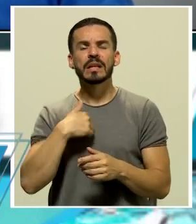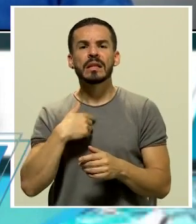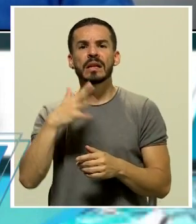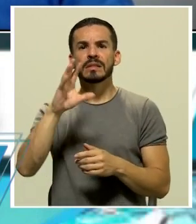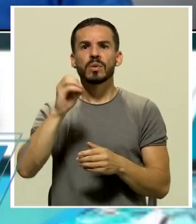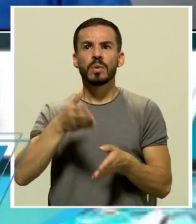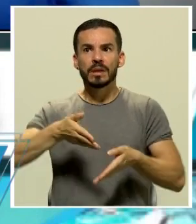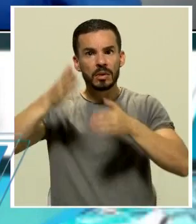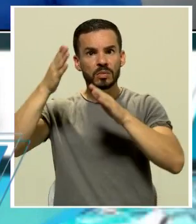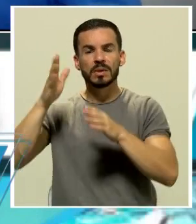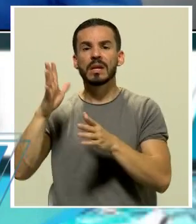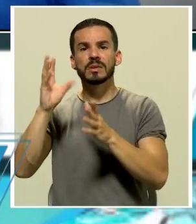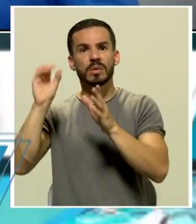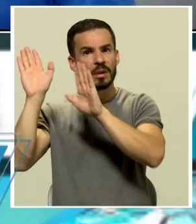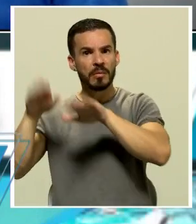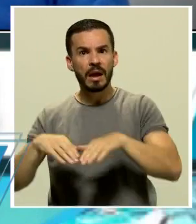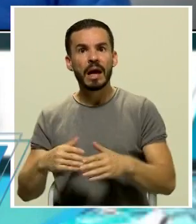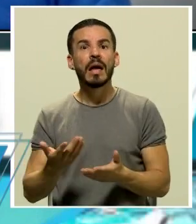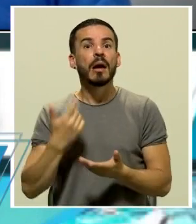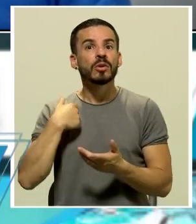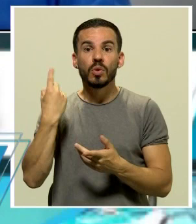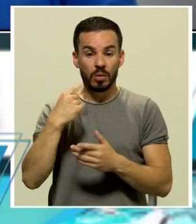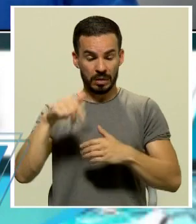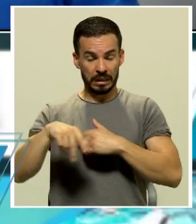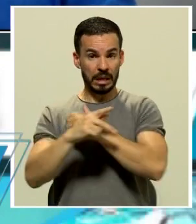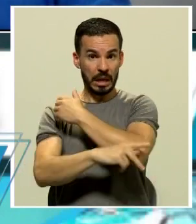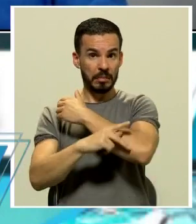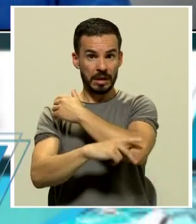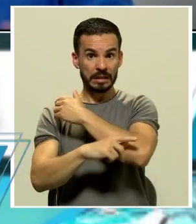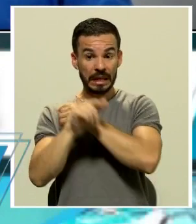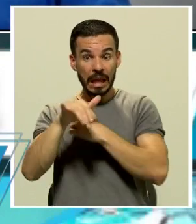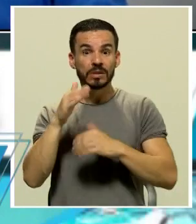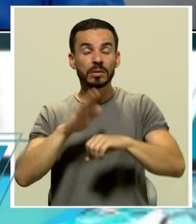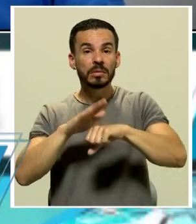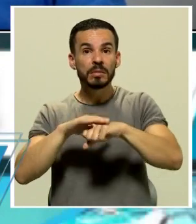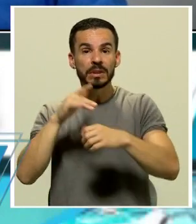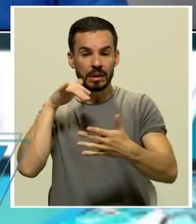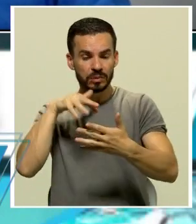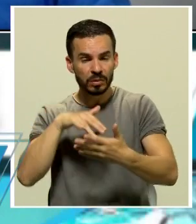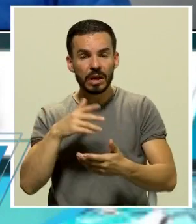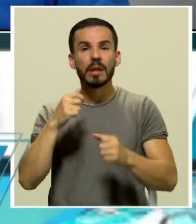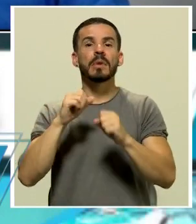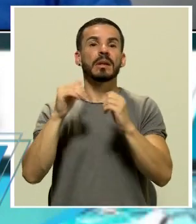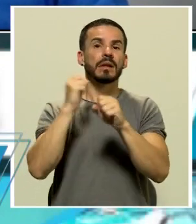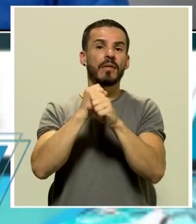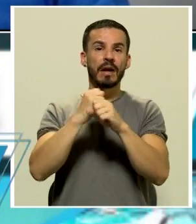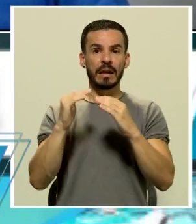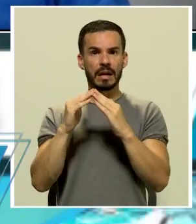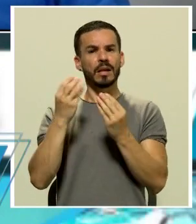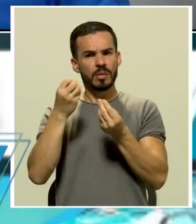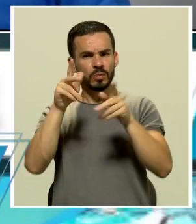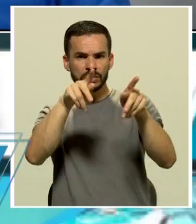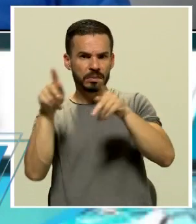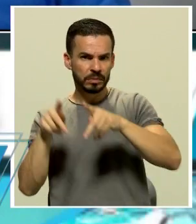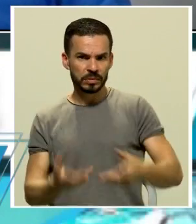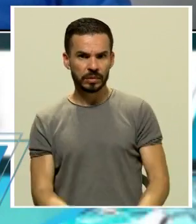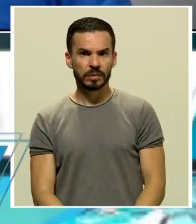megas de subida y bajada solo en el ámbito nacional. Eso les permitiría estudiar, eso les permitiría trabajar a un montón de gente.